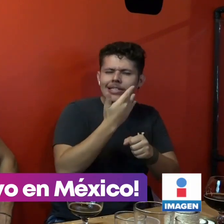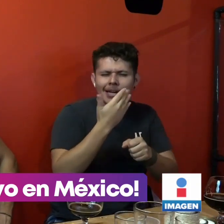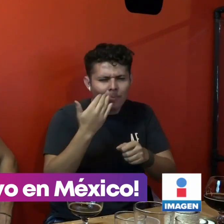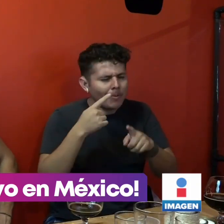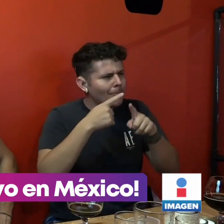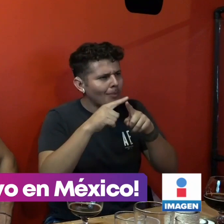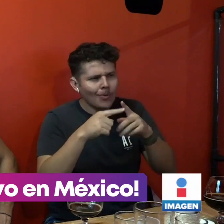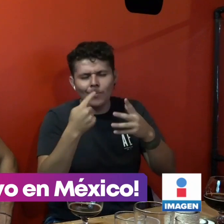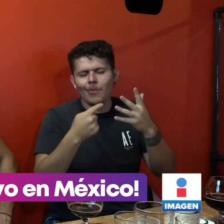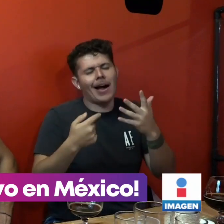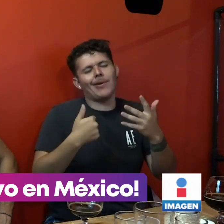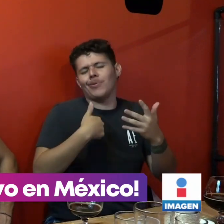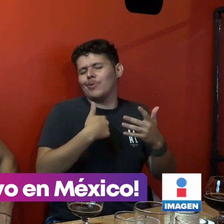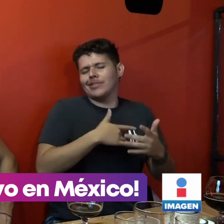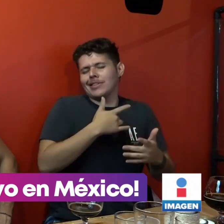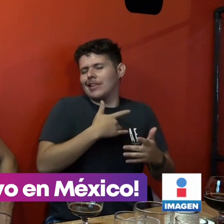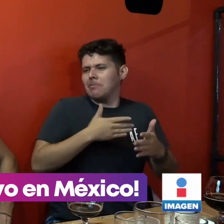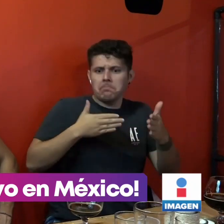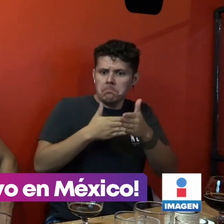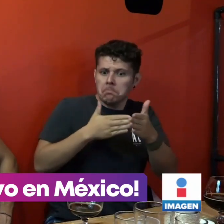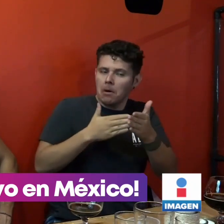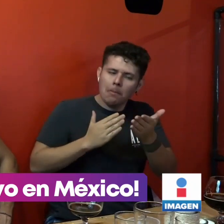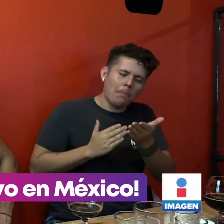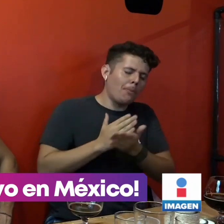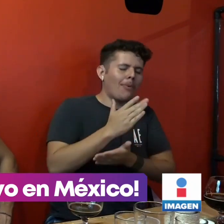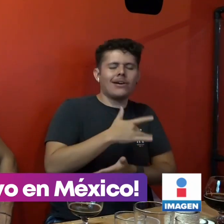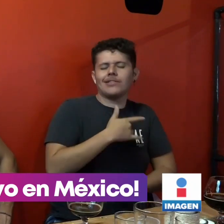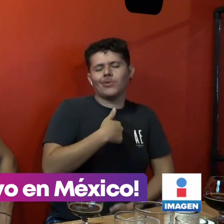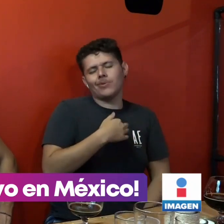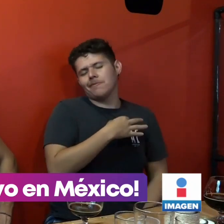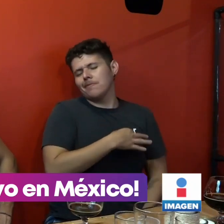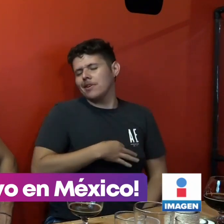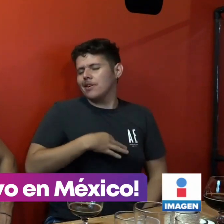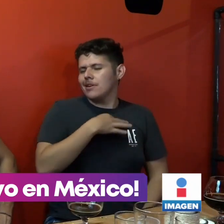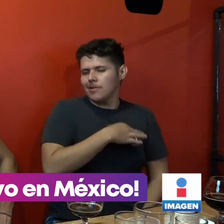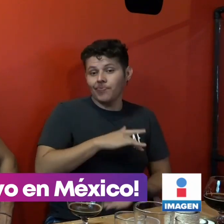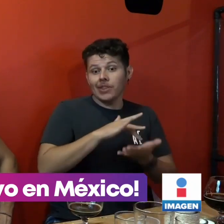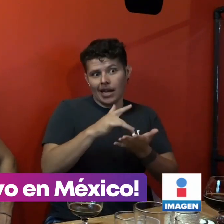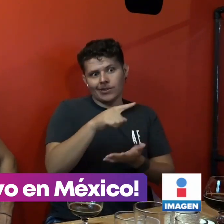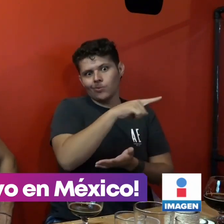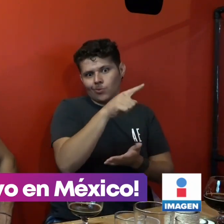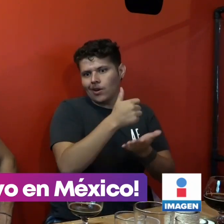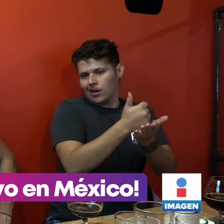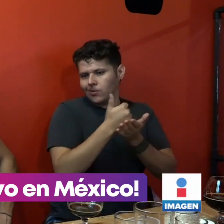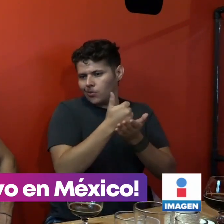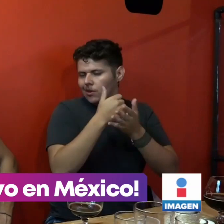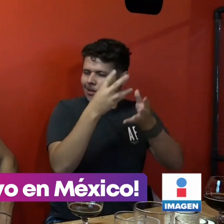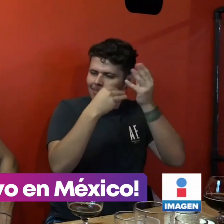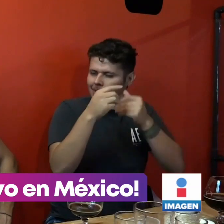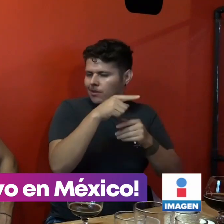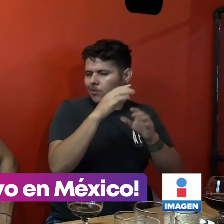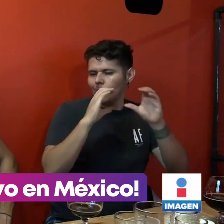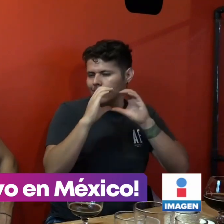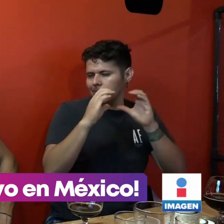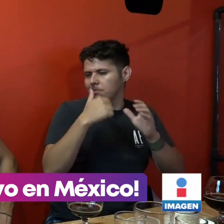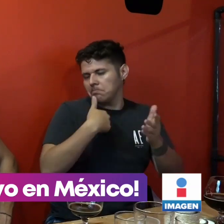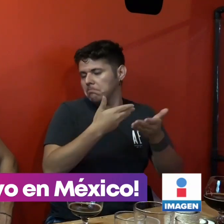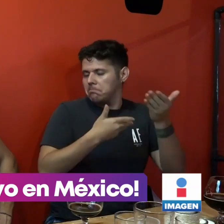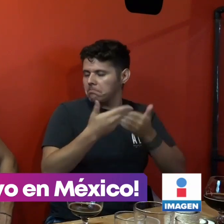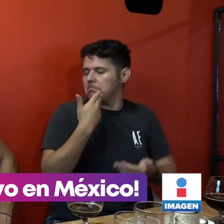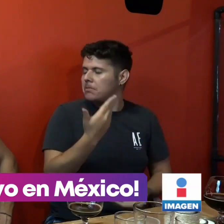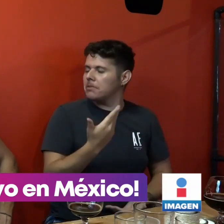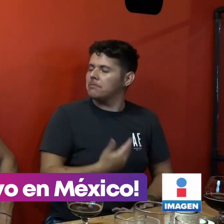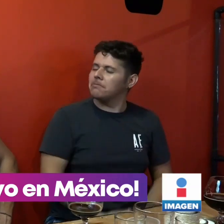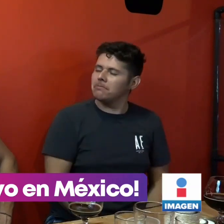entonces me pueden explicar de cada cerveza yo siento que no hay barrera me siento muy contento de que puedan ayudarme y